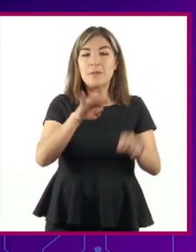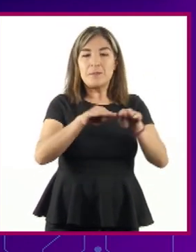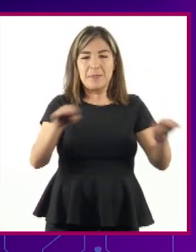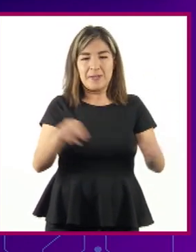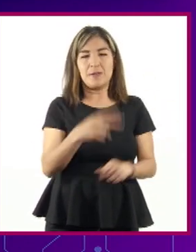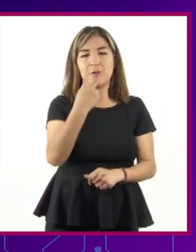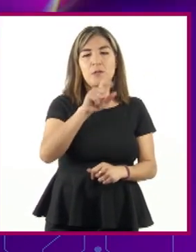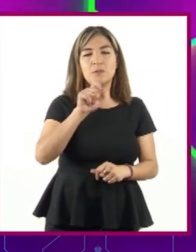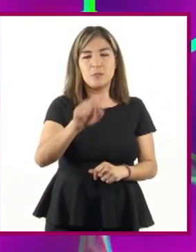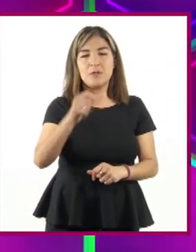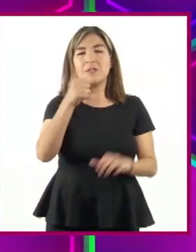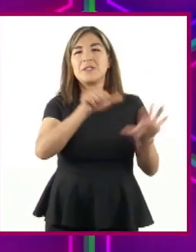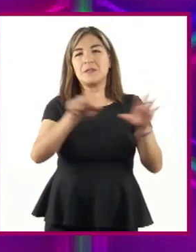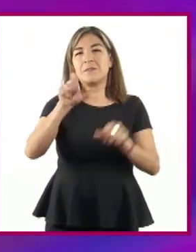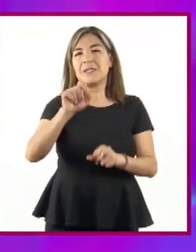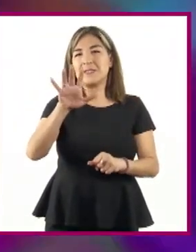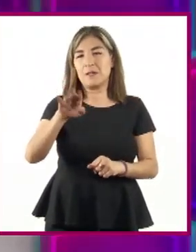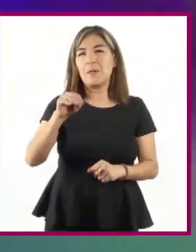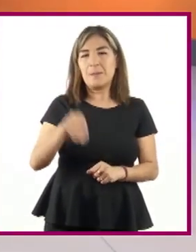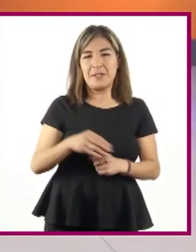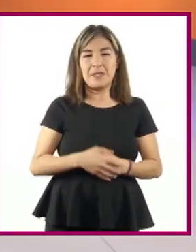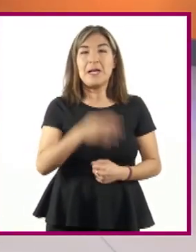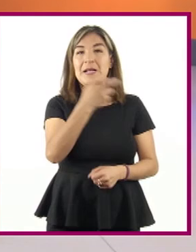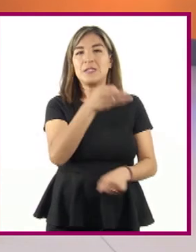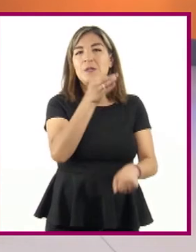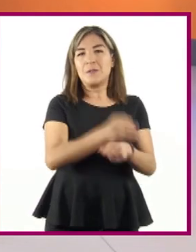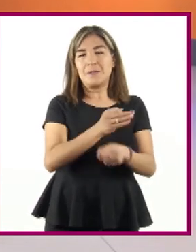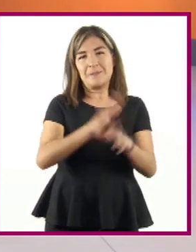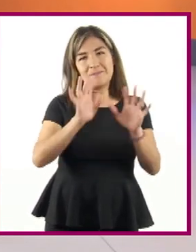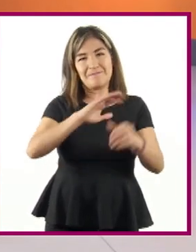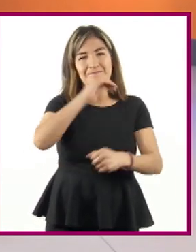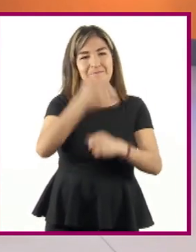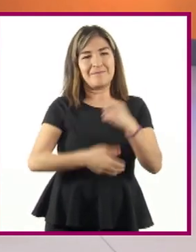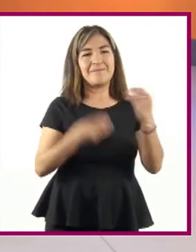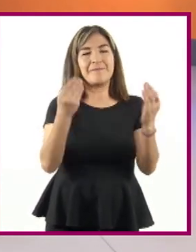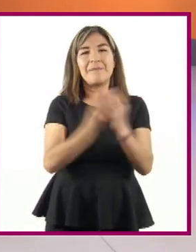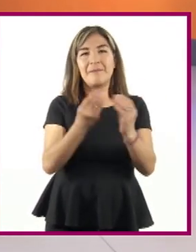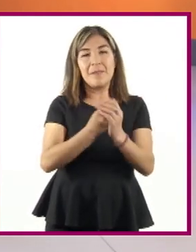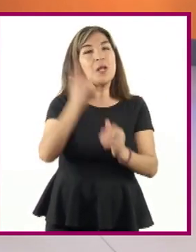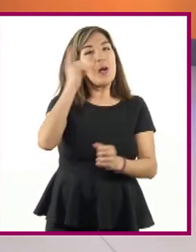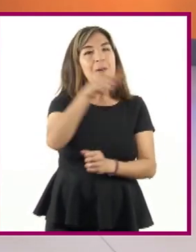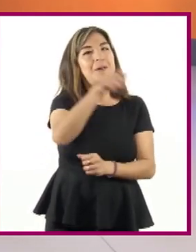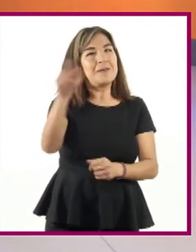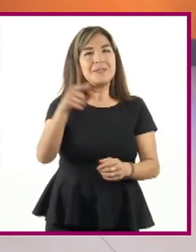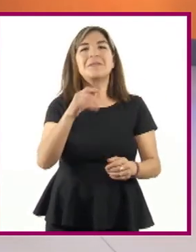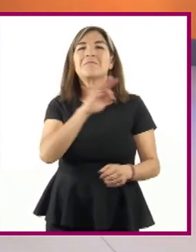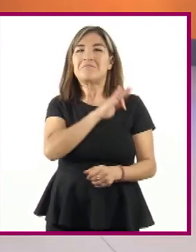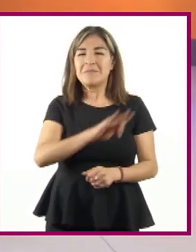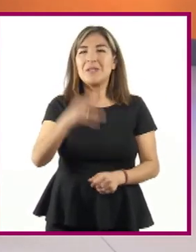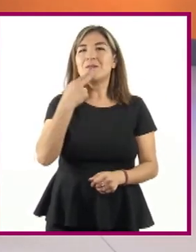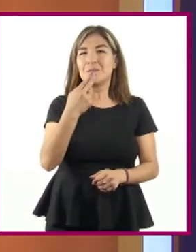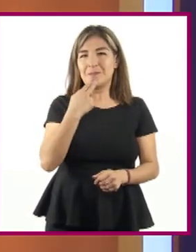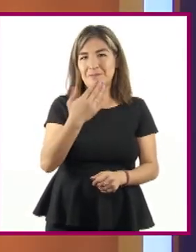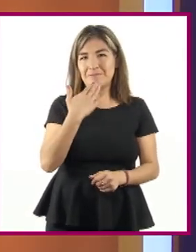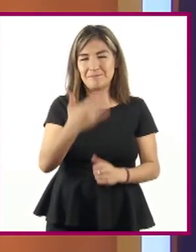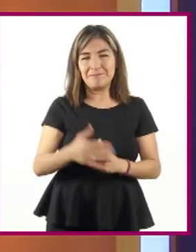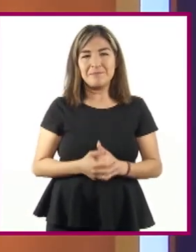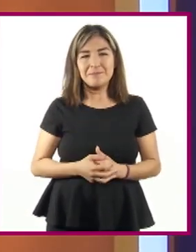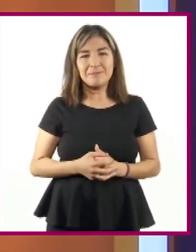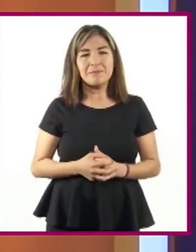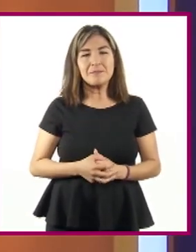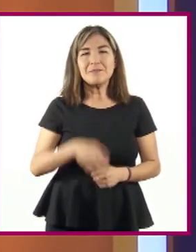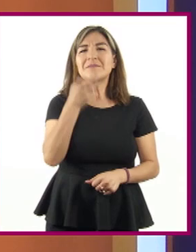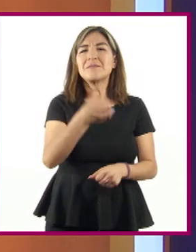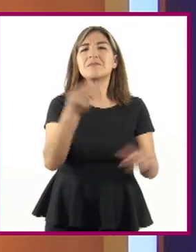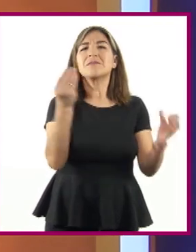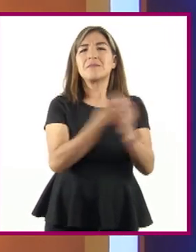2.625 metros. Con este problema hemos concluido la sesión, que esperamos les haya sido de mucha utilidad.